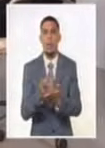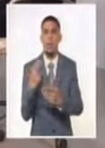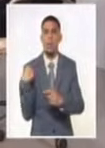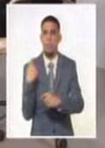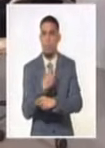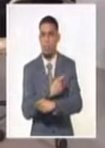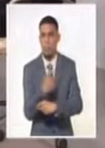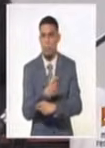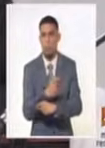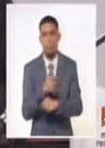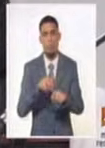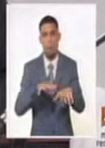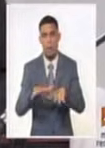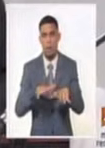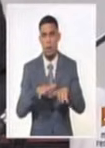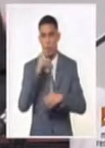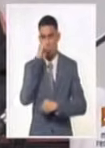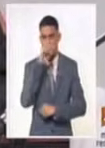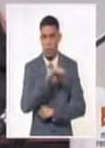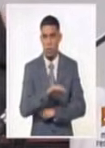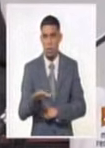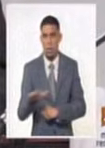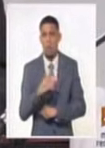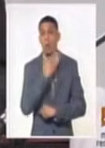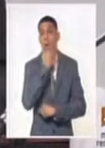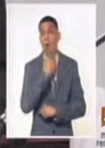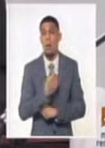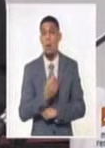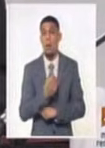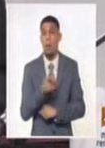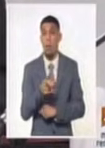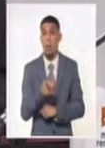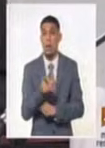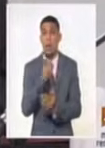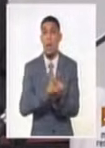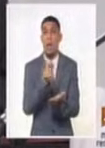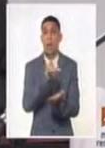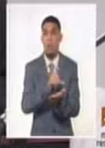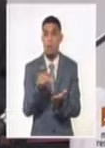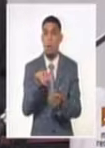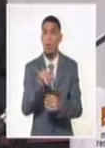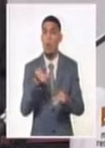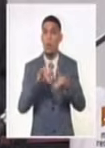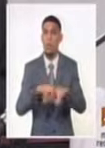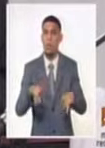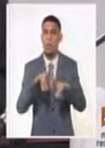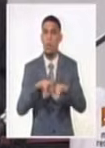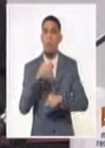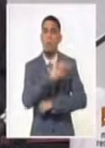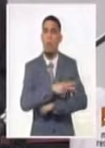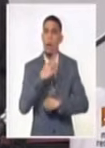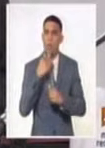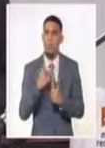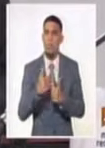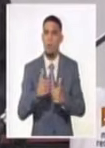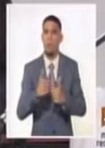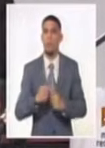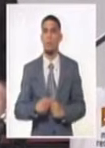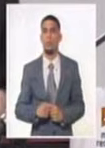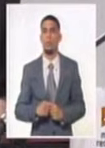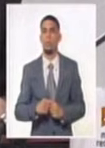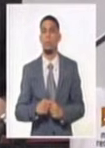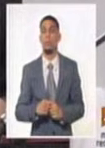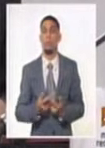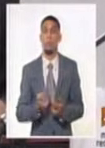jóvenes, de seguir creando desde las escuelas y desde las universidades un país mejor. La adversidad no nos puede dejar de